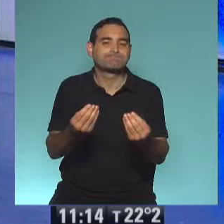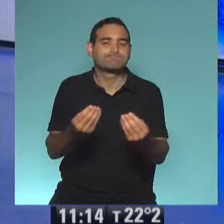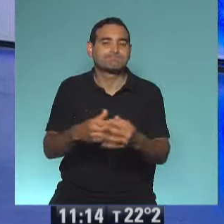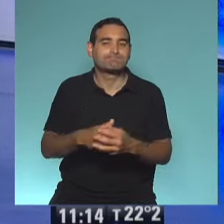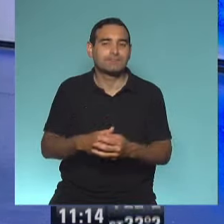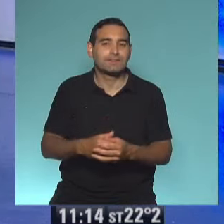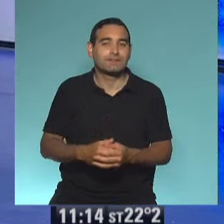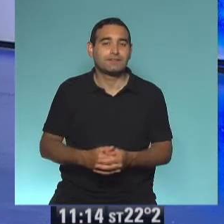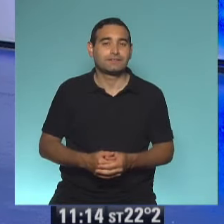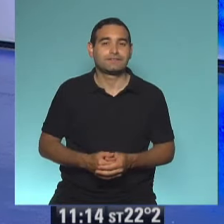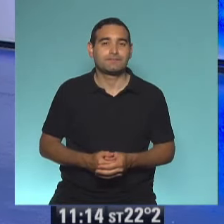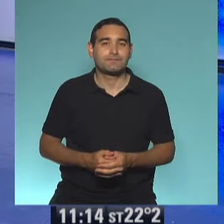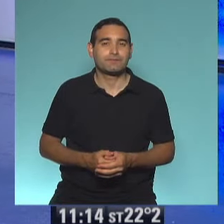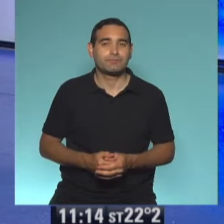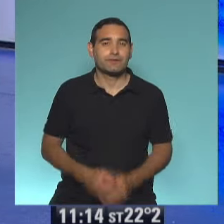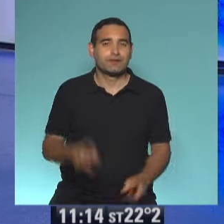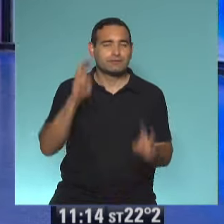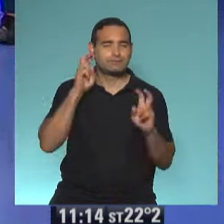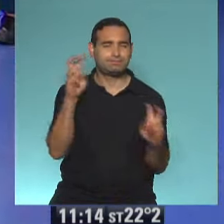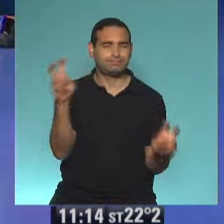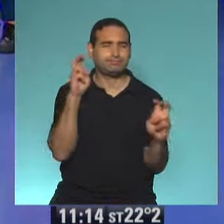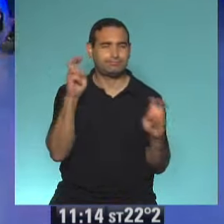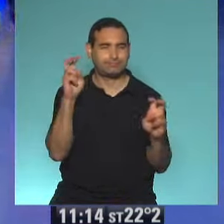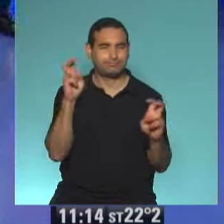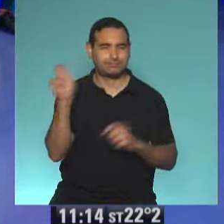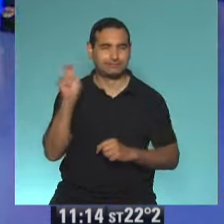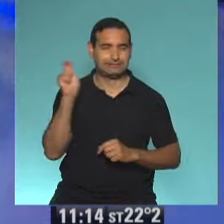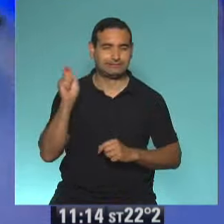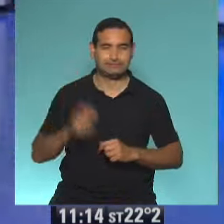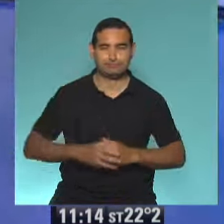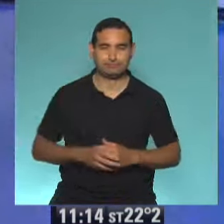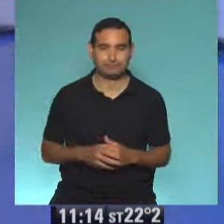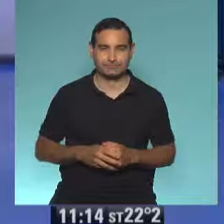¿Qué? ¡El timbre!